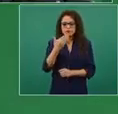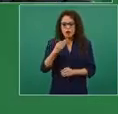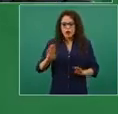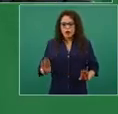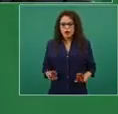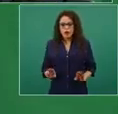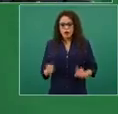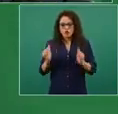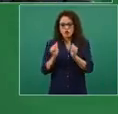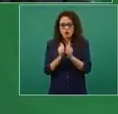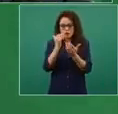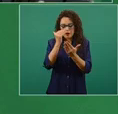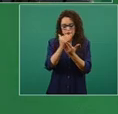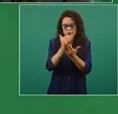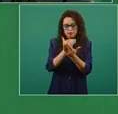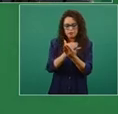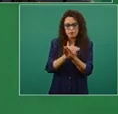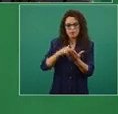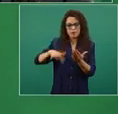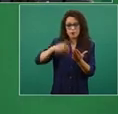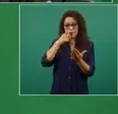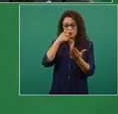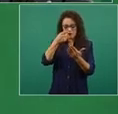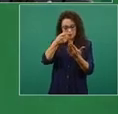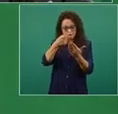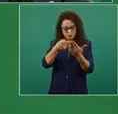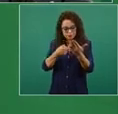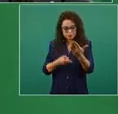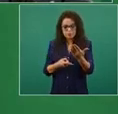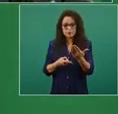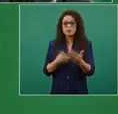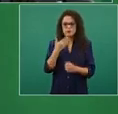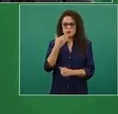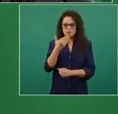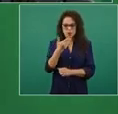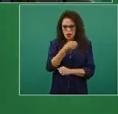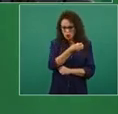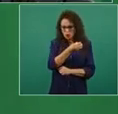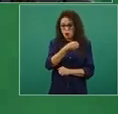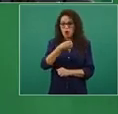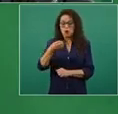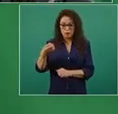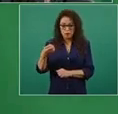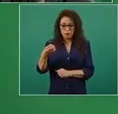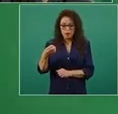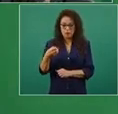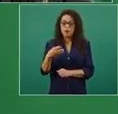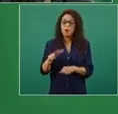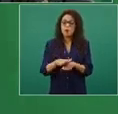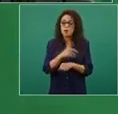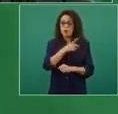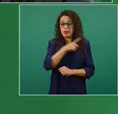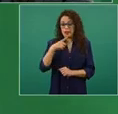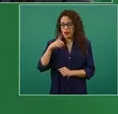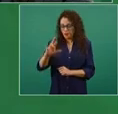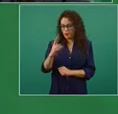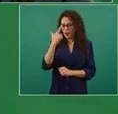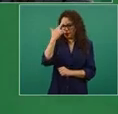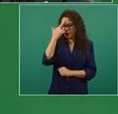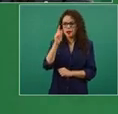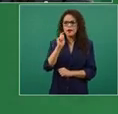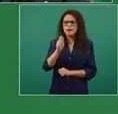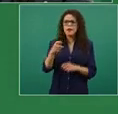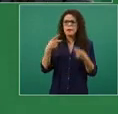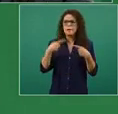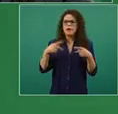han señalado, el proceso organizativo, porque recuerden también, en este caso hablando de la población